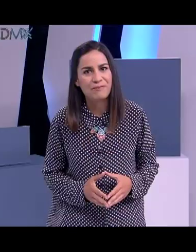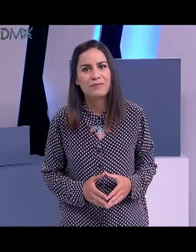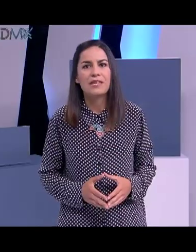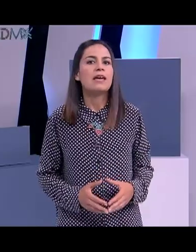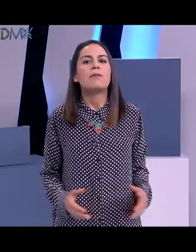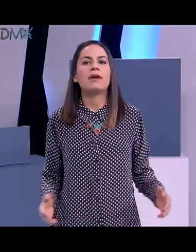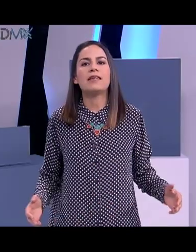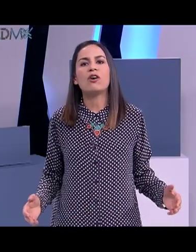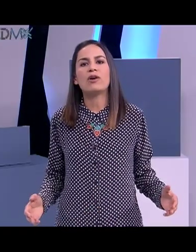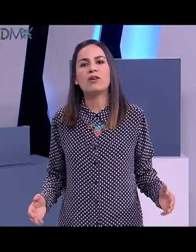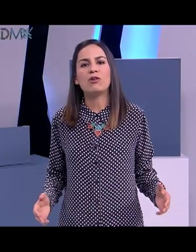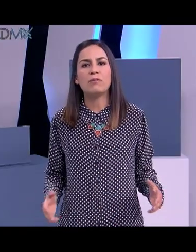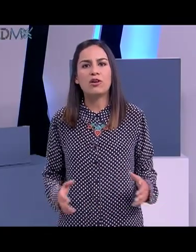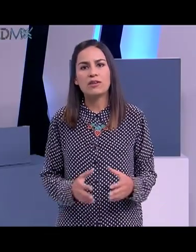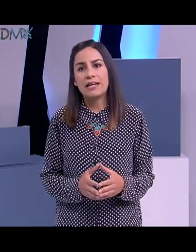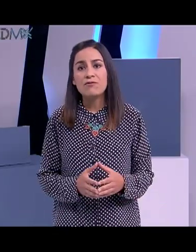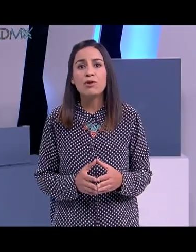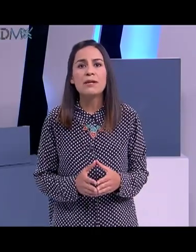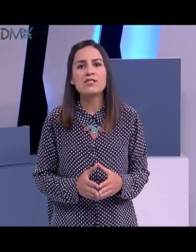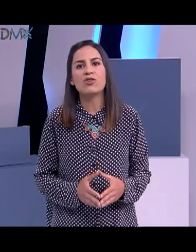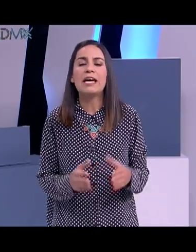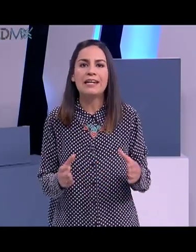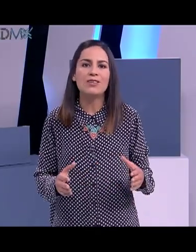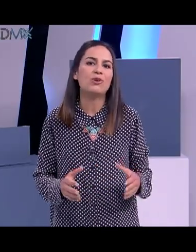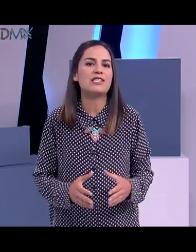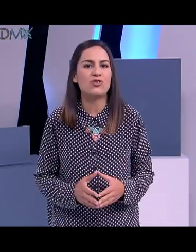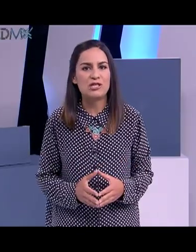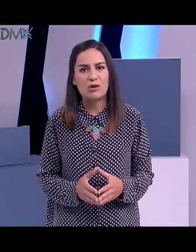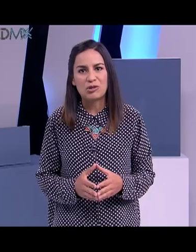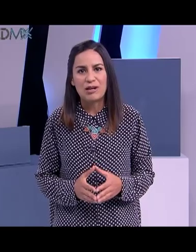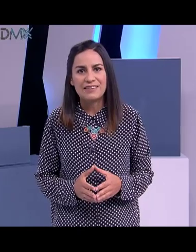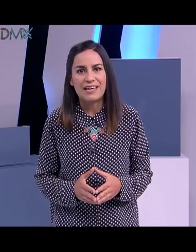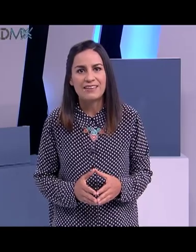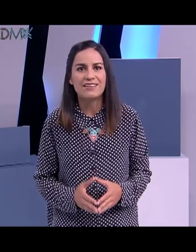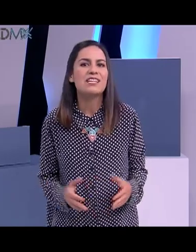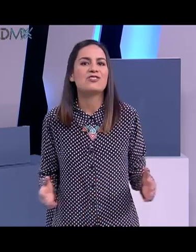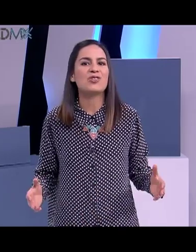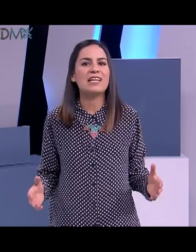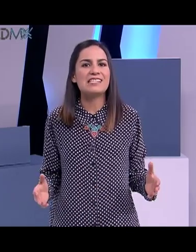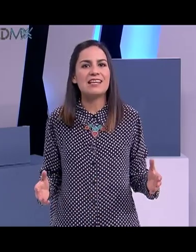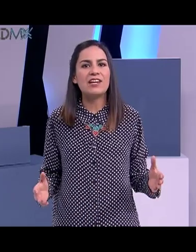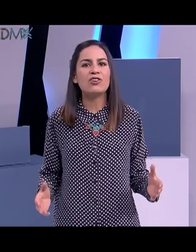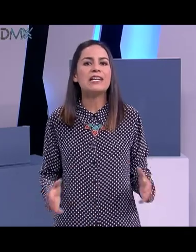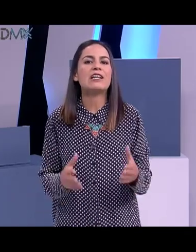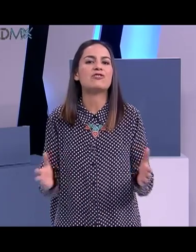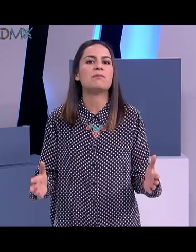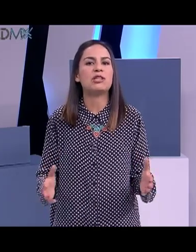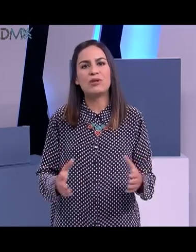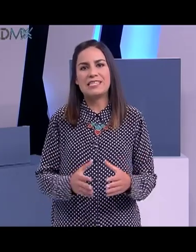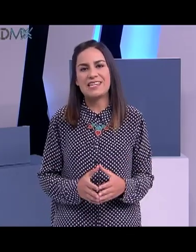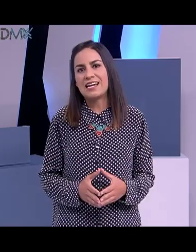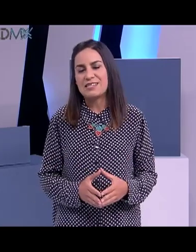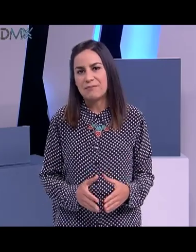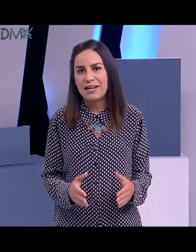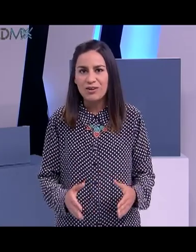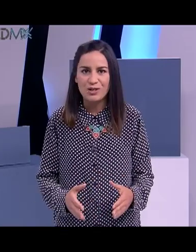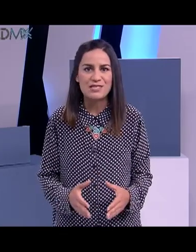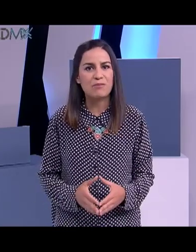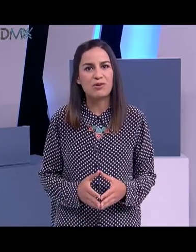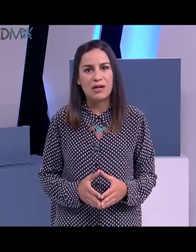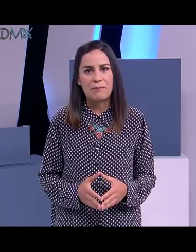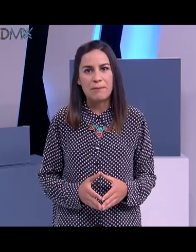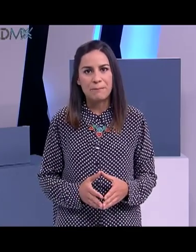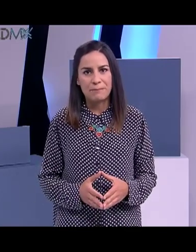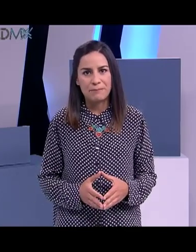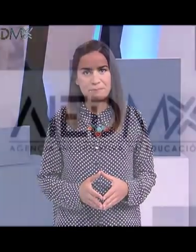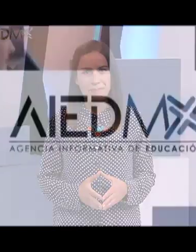estudiantes. Media hora con lo mejor de la información en educación y su actualidad. Soy Elis de León y los invito a iniciar la semana con